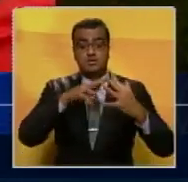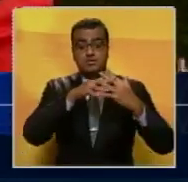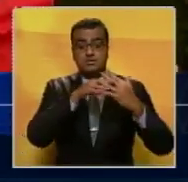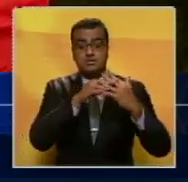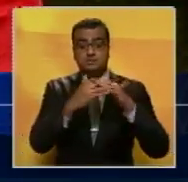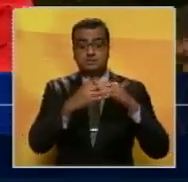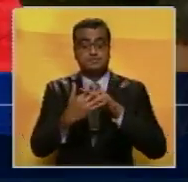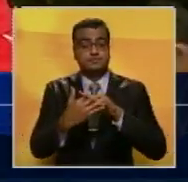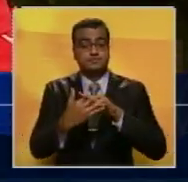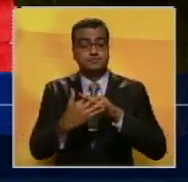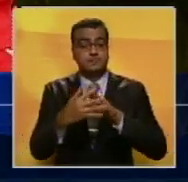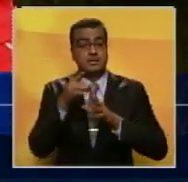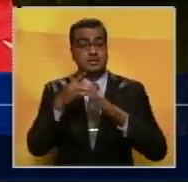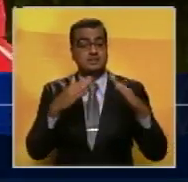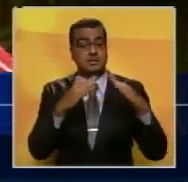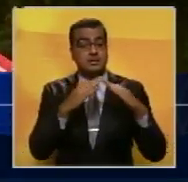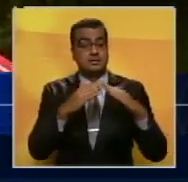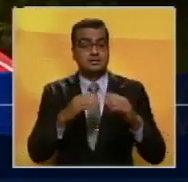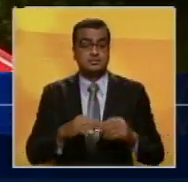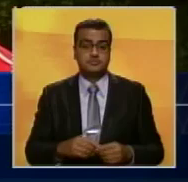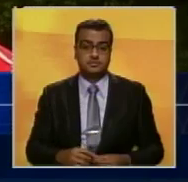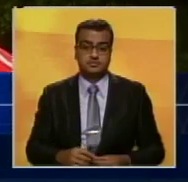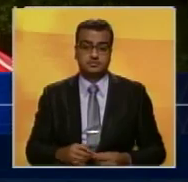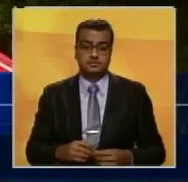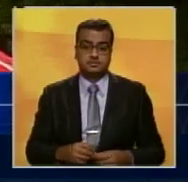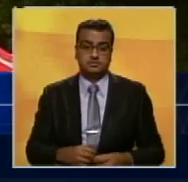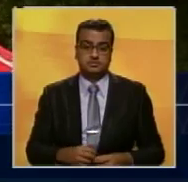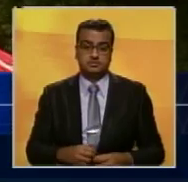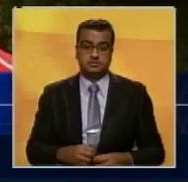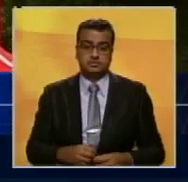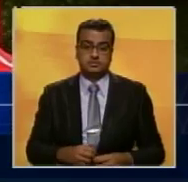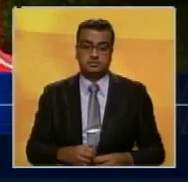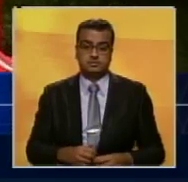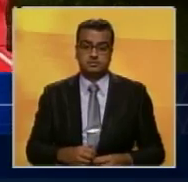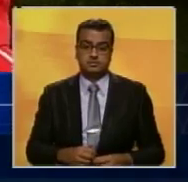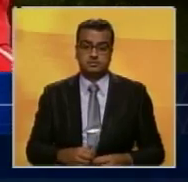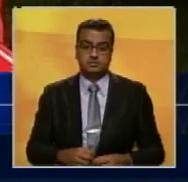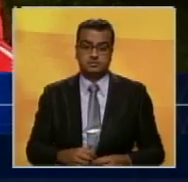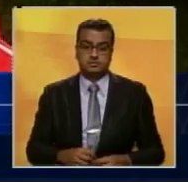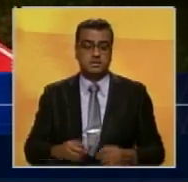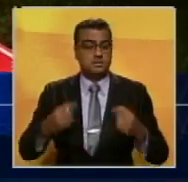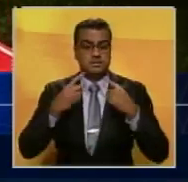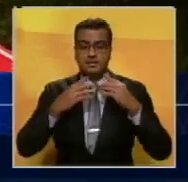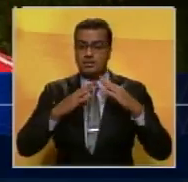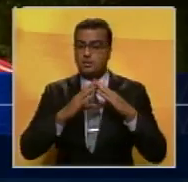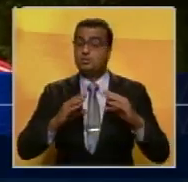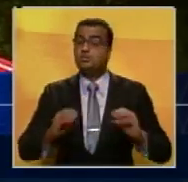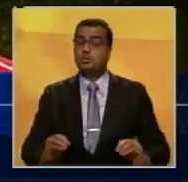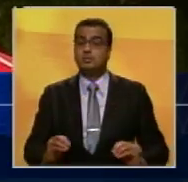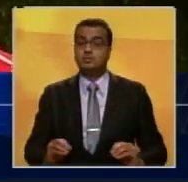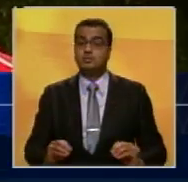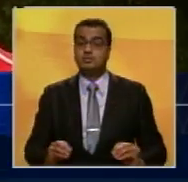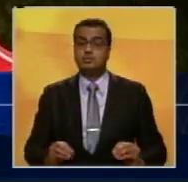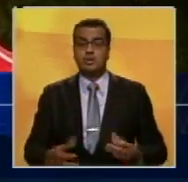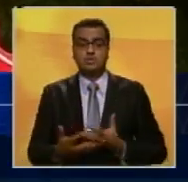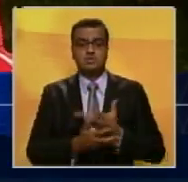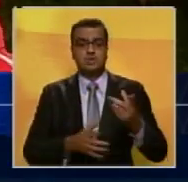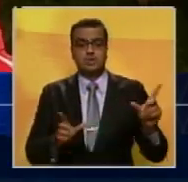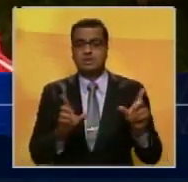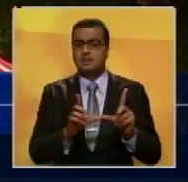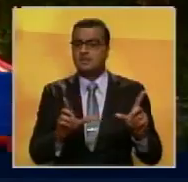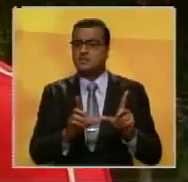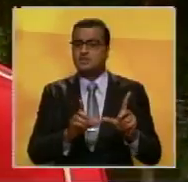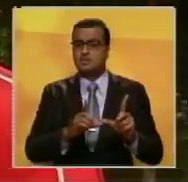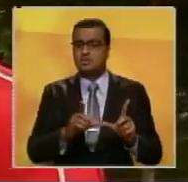las habitaciones que habían aquí, dos habitaciones como le estoy diciendo, el cual se perdió todo porque se llevó la cocina, el televisor,